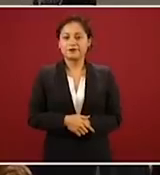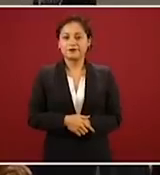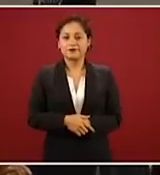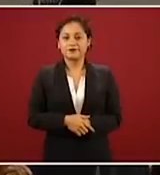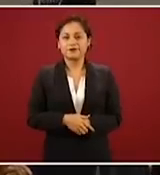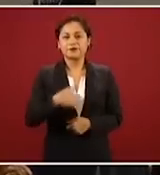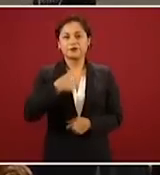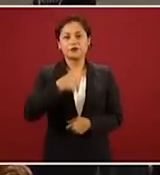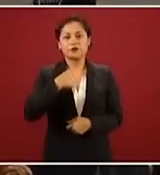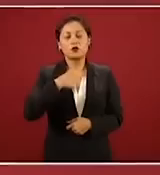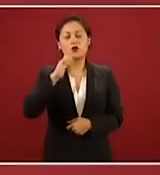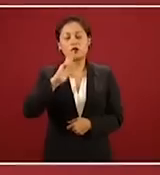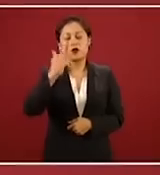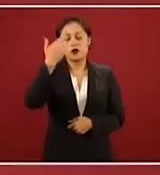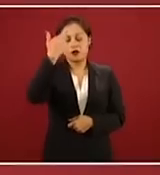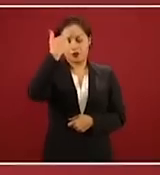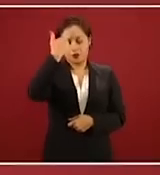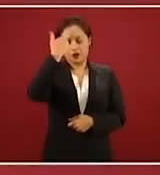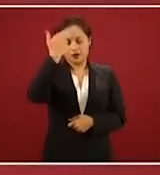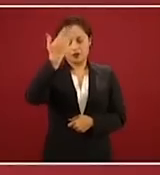triste.